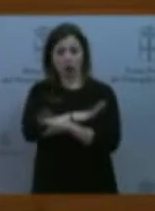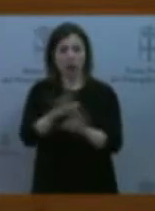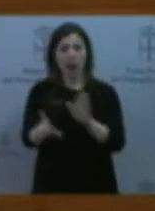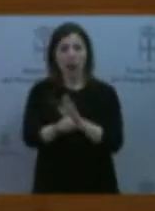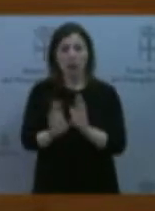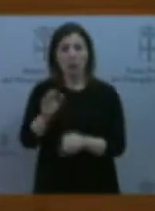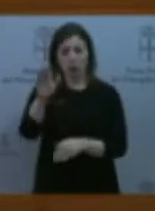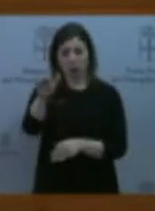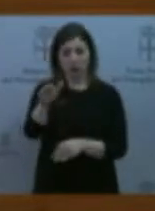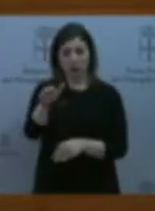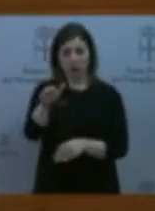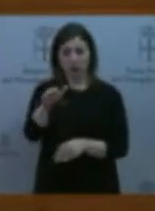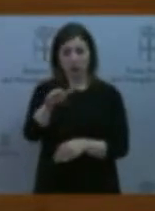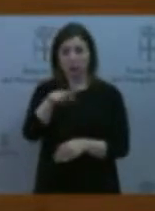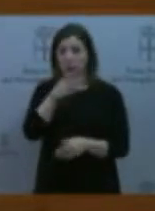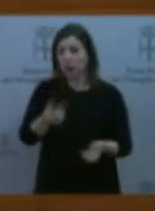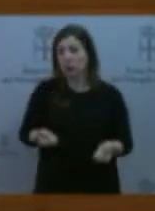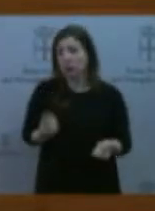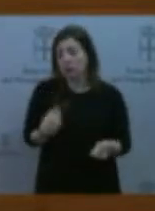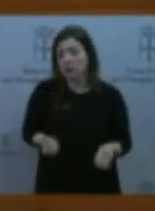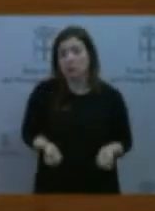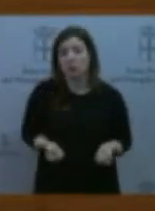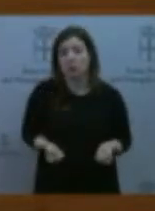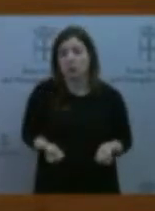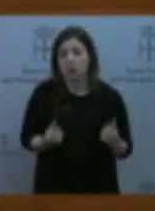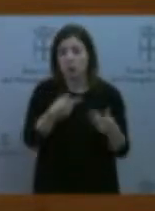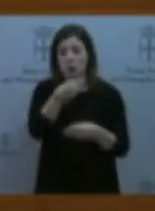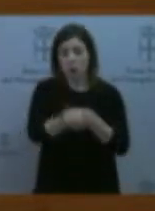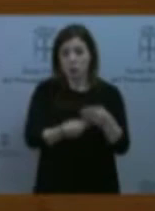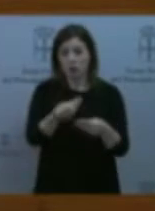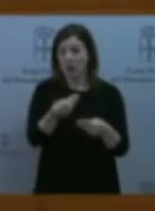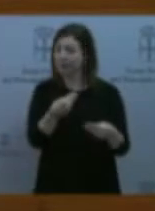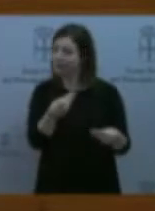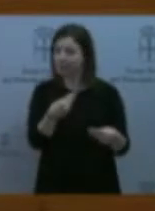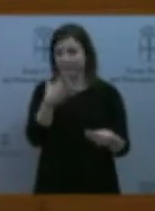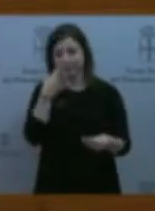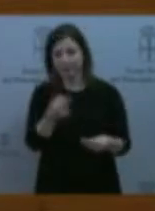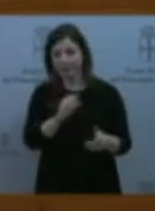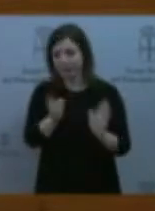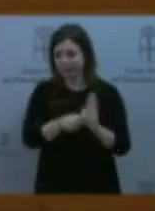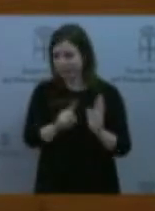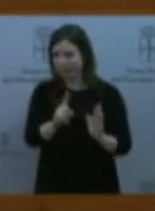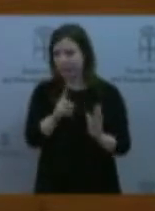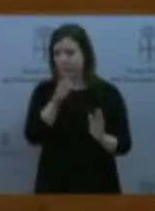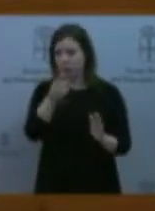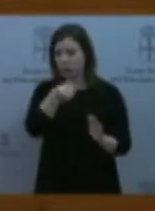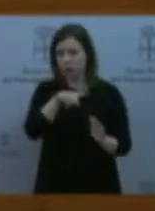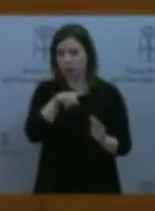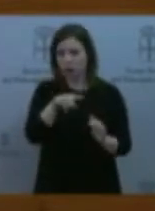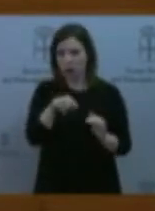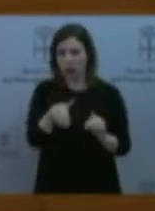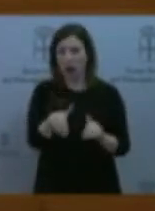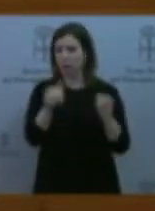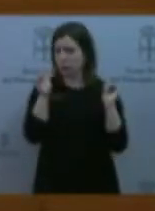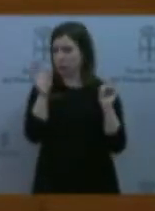usted utiliza las medias verdades. Nosotros la toma en consideración, nos abstuvimos, pero lógicamente después del desarrollo de la ley